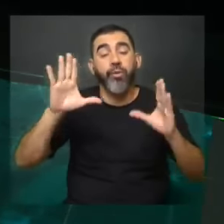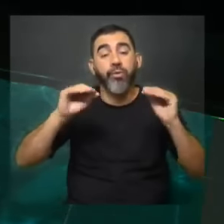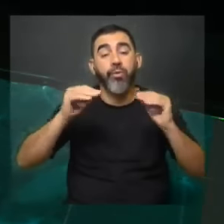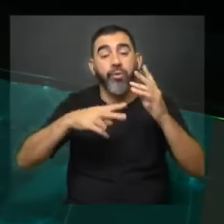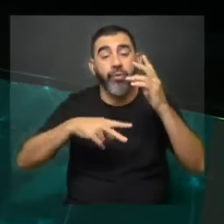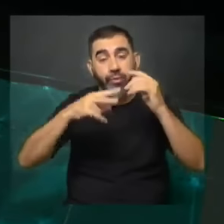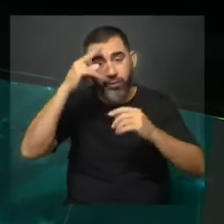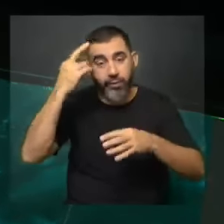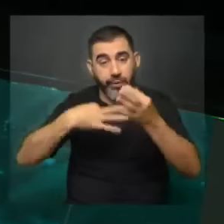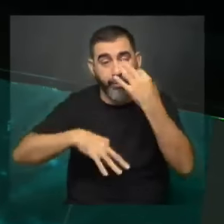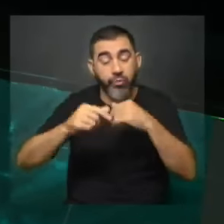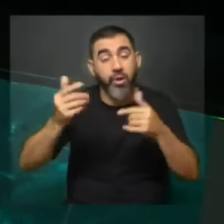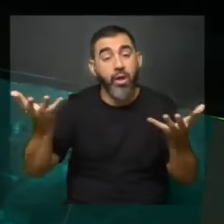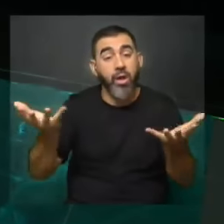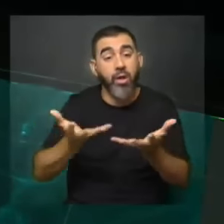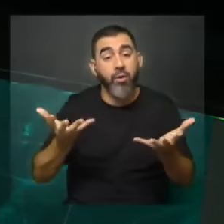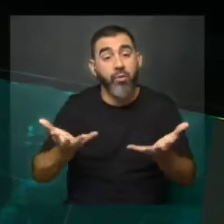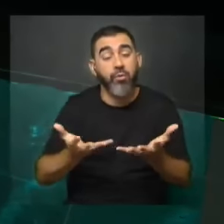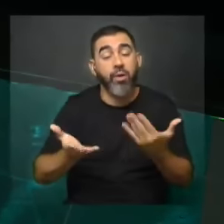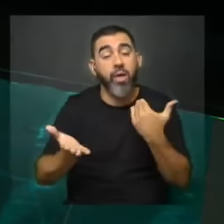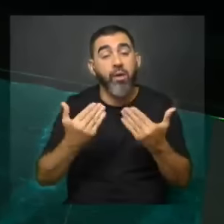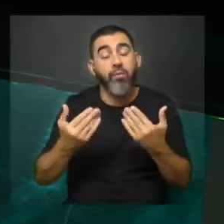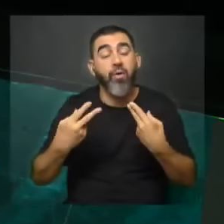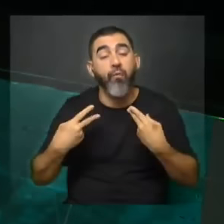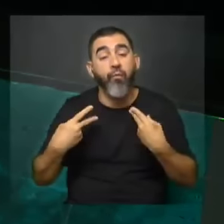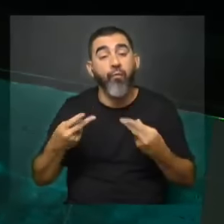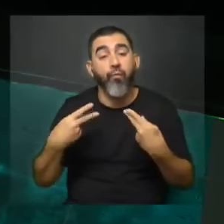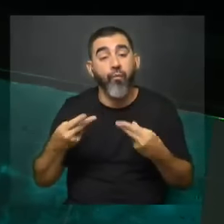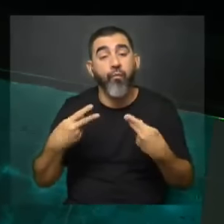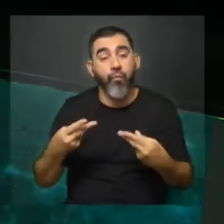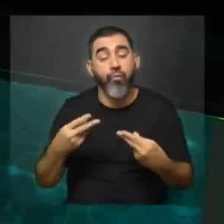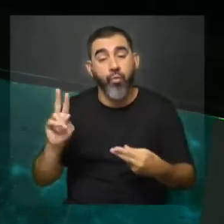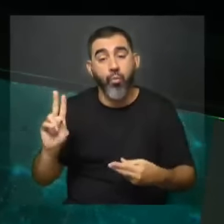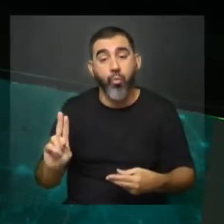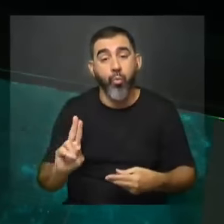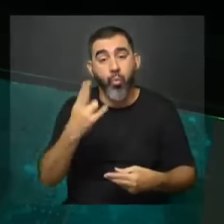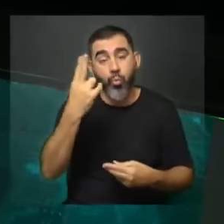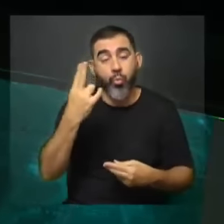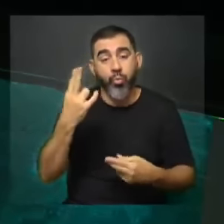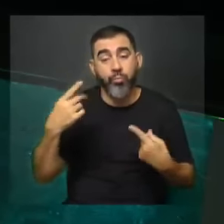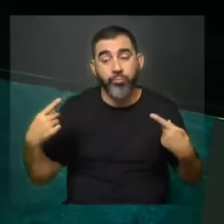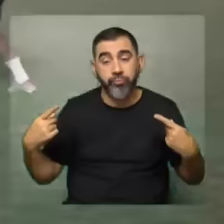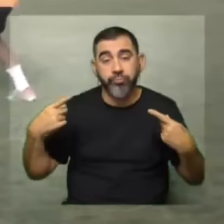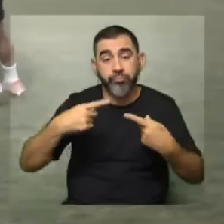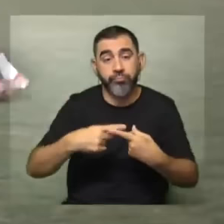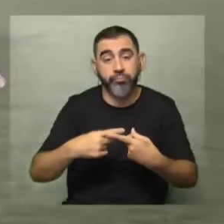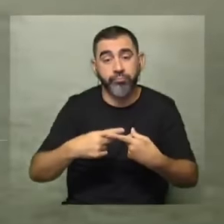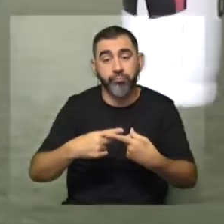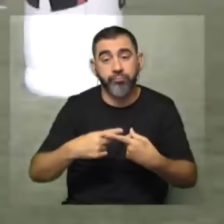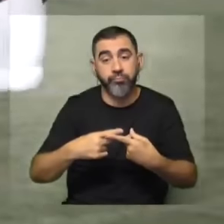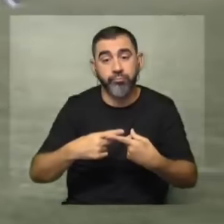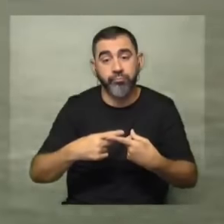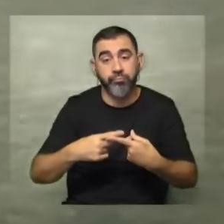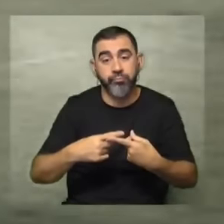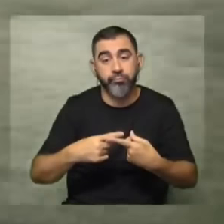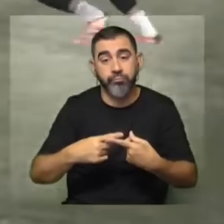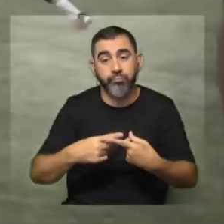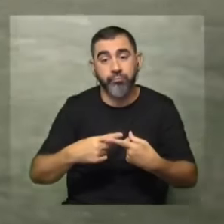teatro de verano ahora vamos a hablar de fútbol porque Uruguay se va a estar enfrentando a su par de